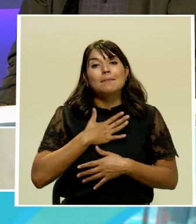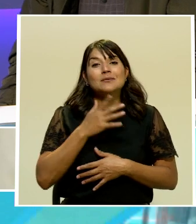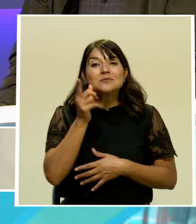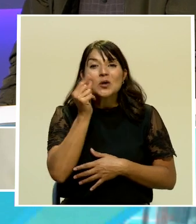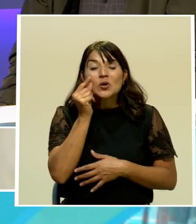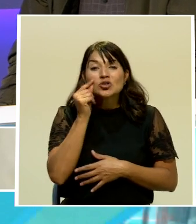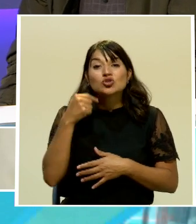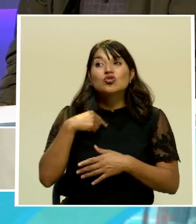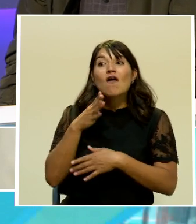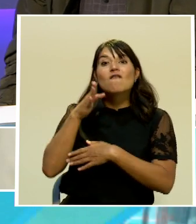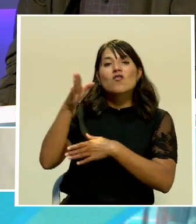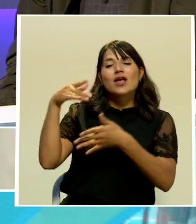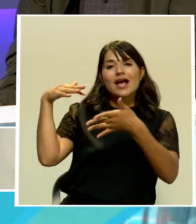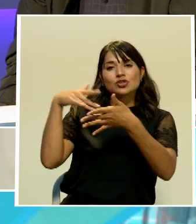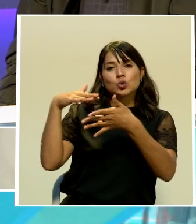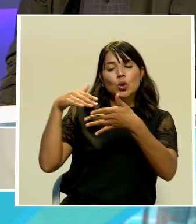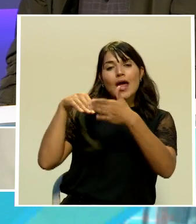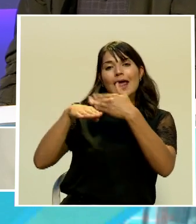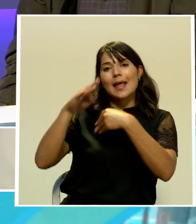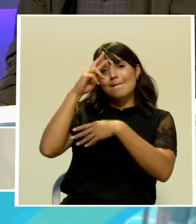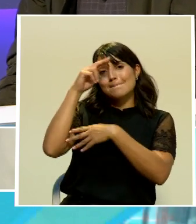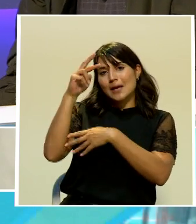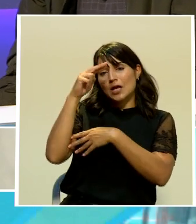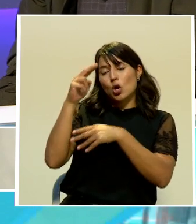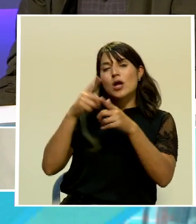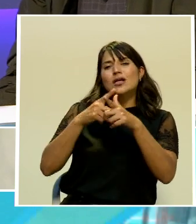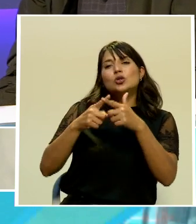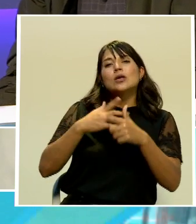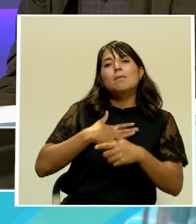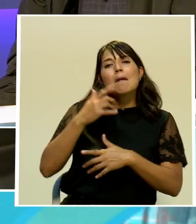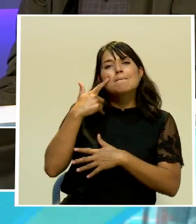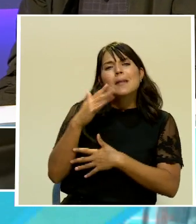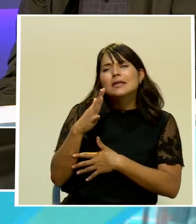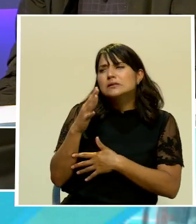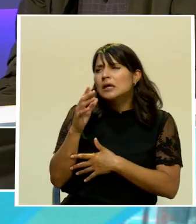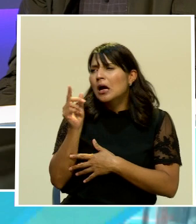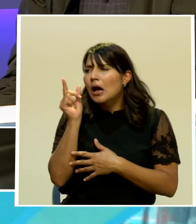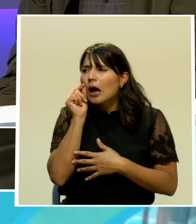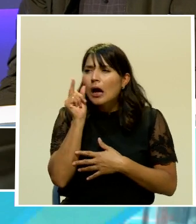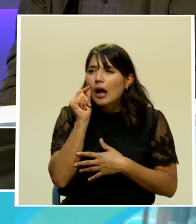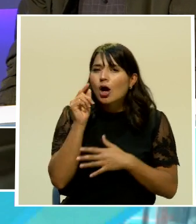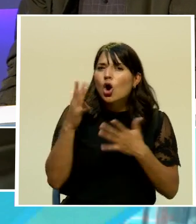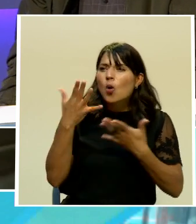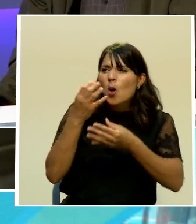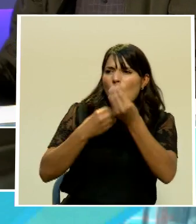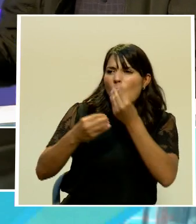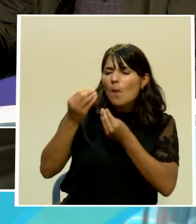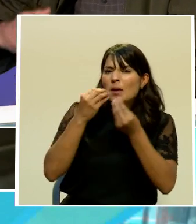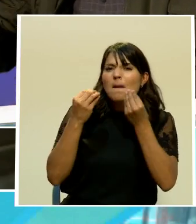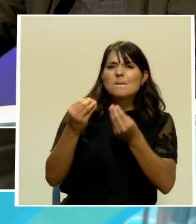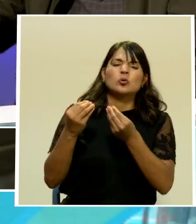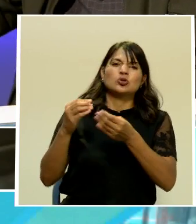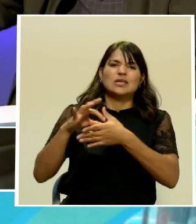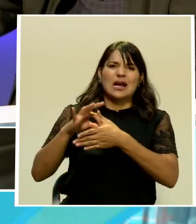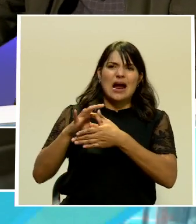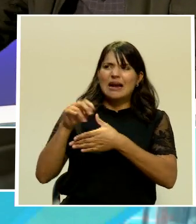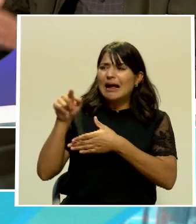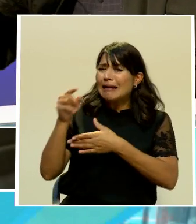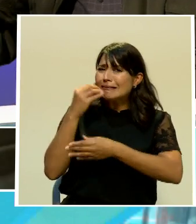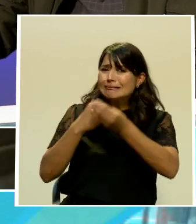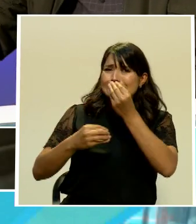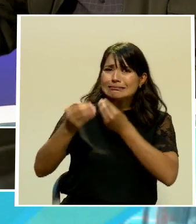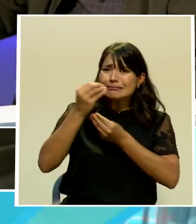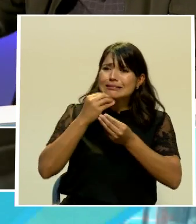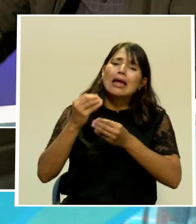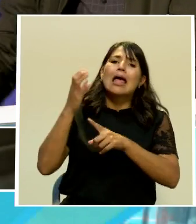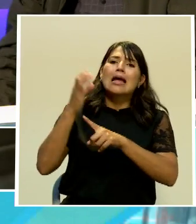México y me parecía curioso de dónde provenía tanta carne, porque el consumo de la carne es muy fuerte en la ciudad. Uno camina cada cuadra y